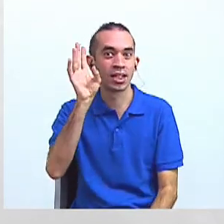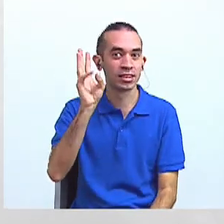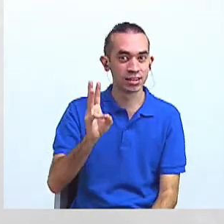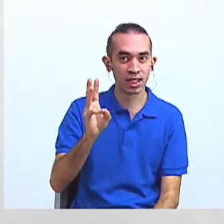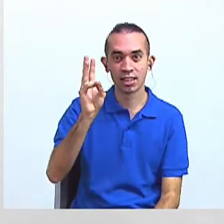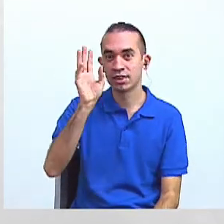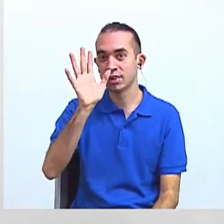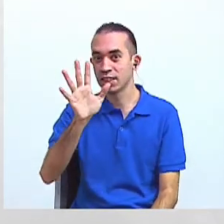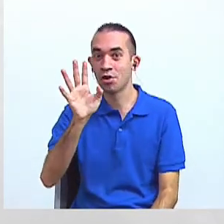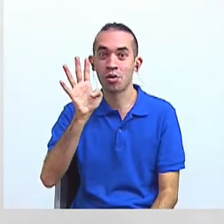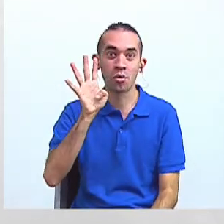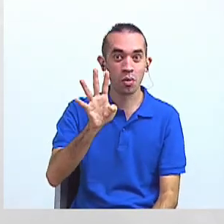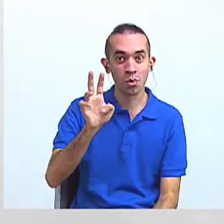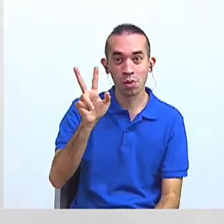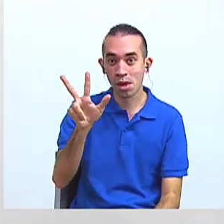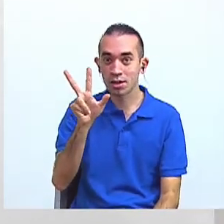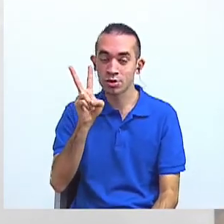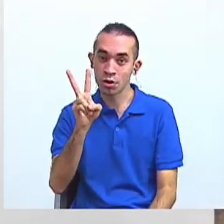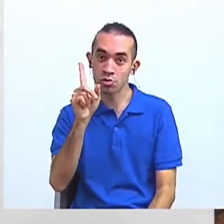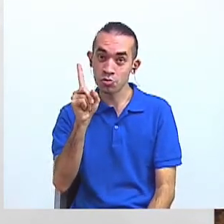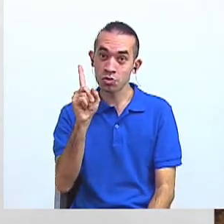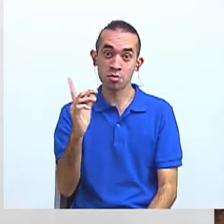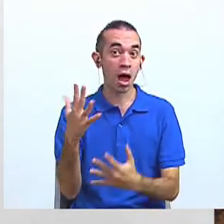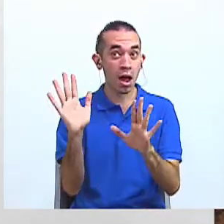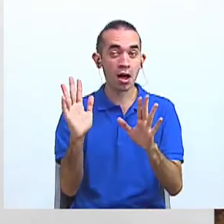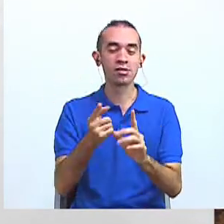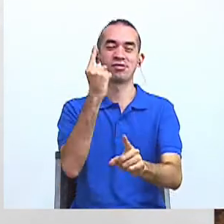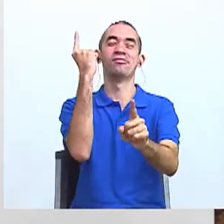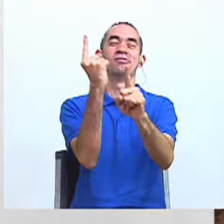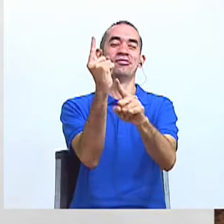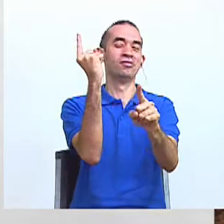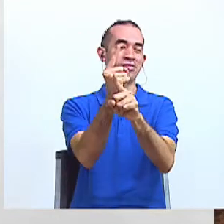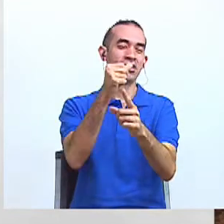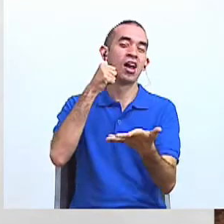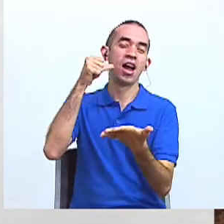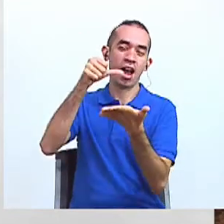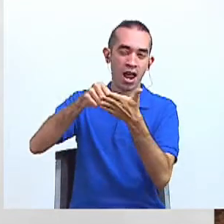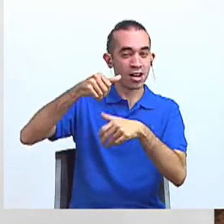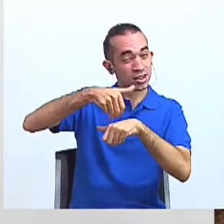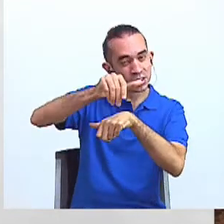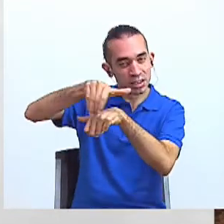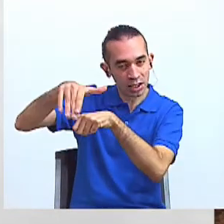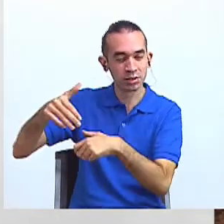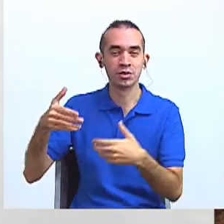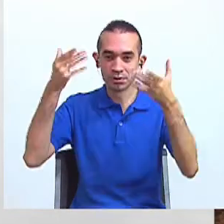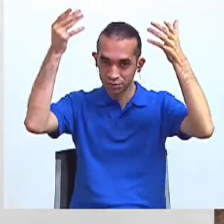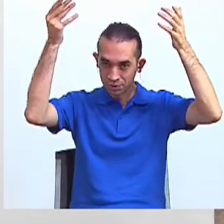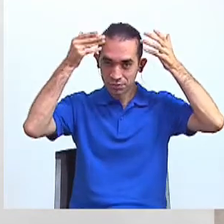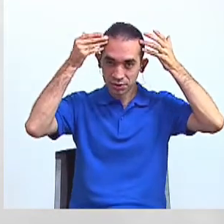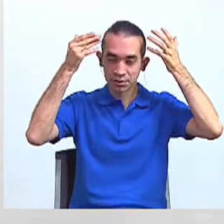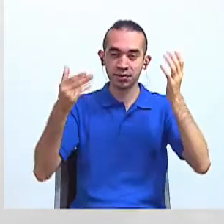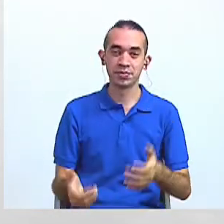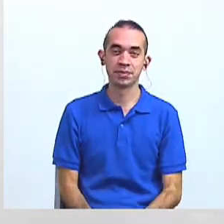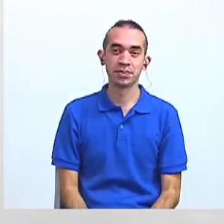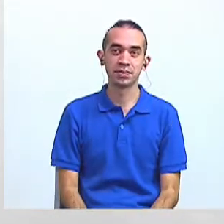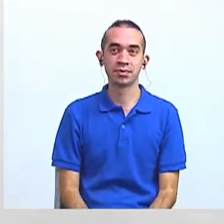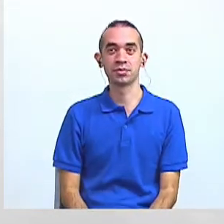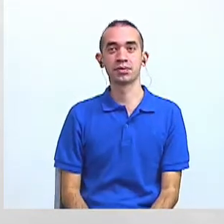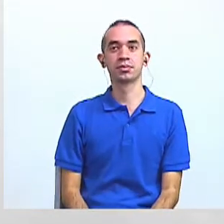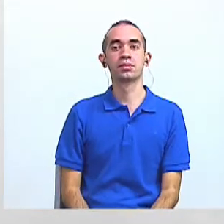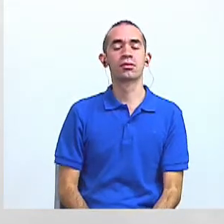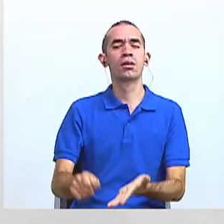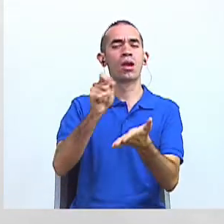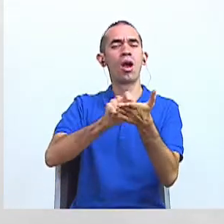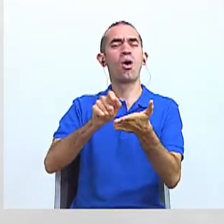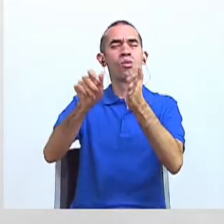4, 3, 2, 1. Correcto, el cartero del rey. ¿Y